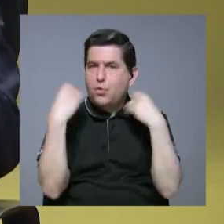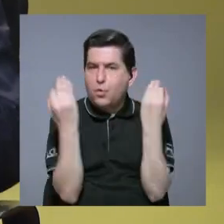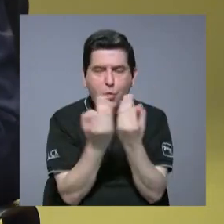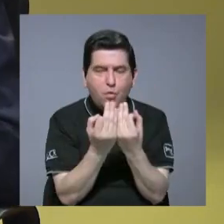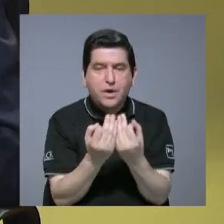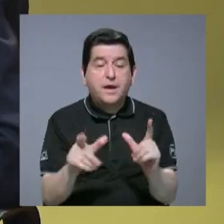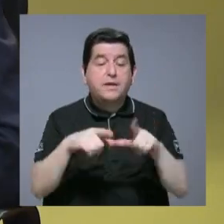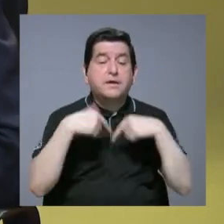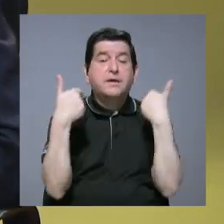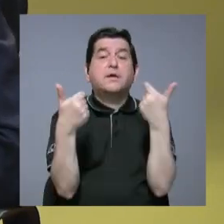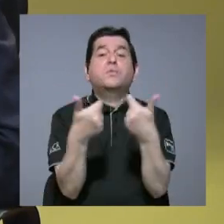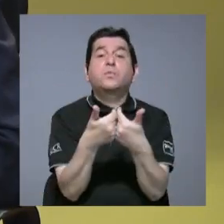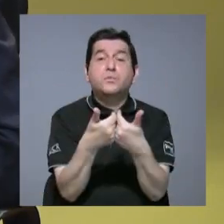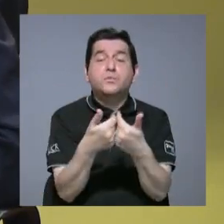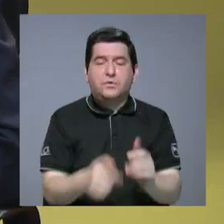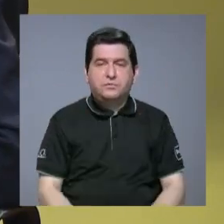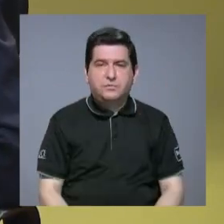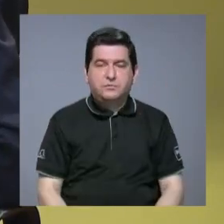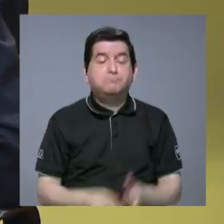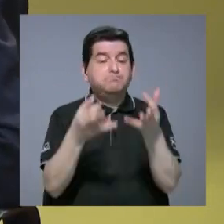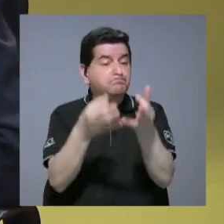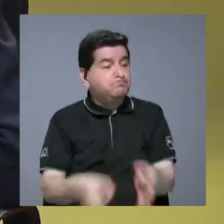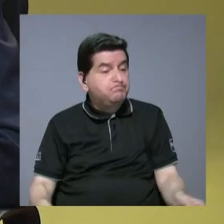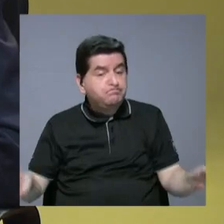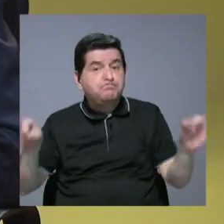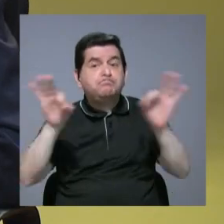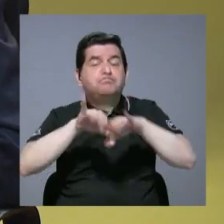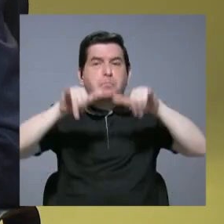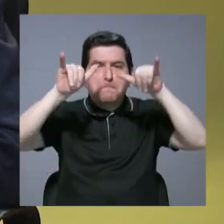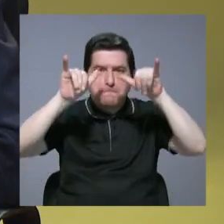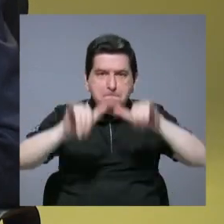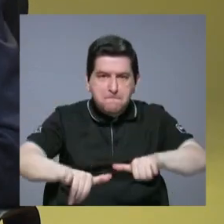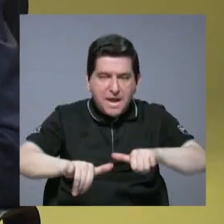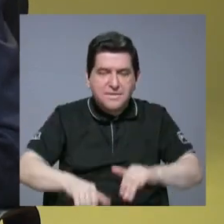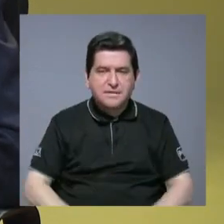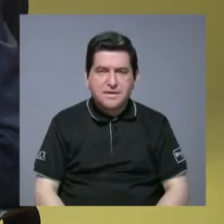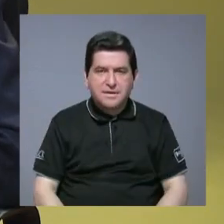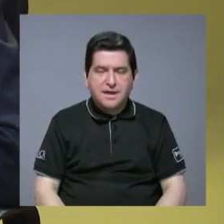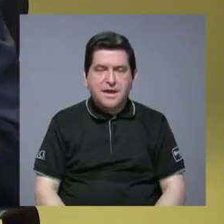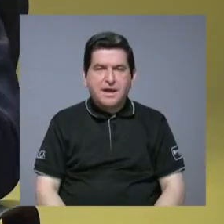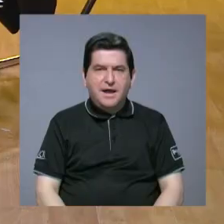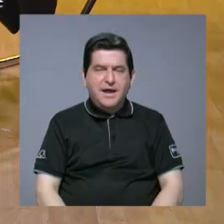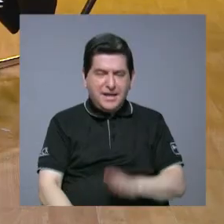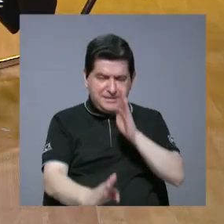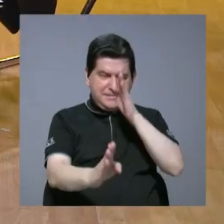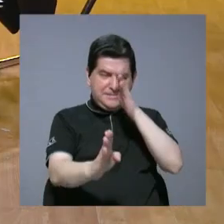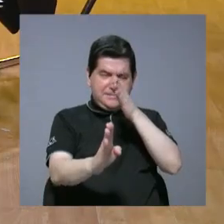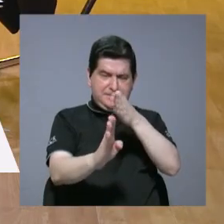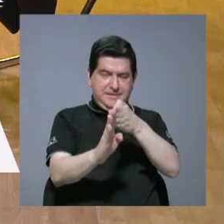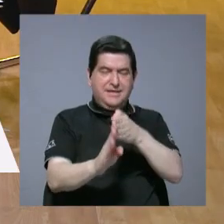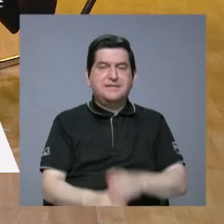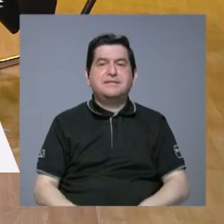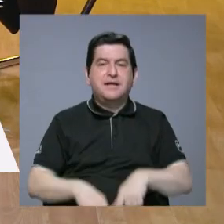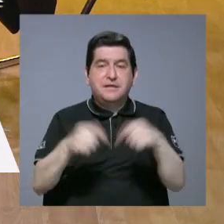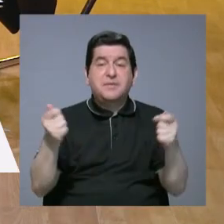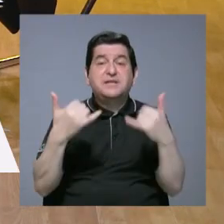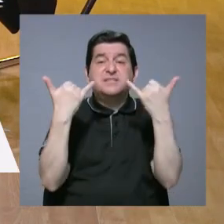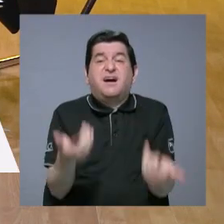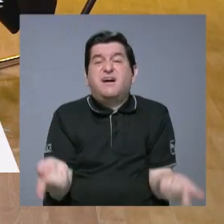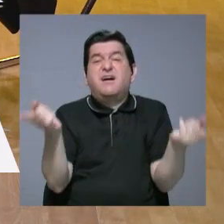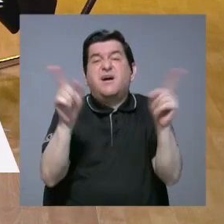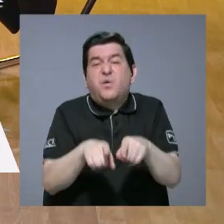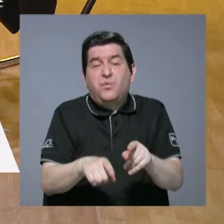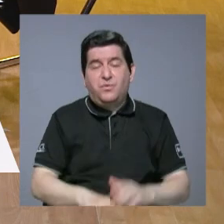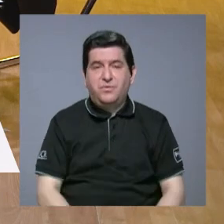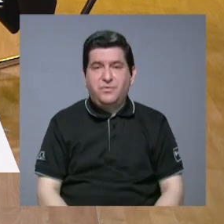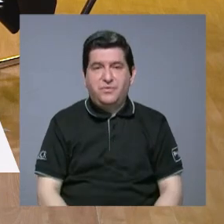un conjunto, son fundamentales para mantener la integridad de la prensa. Lo que sucede en la actualidad es